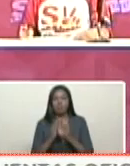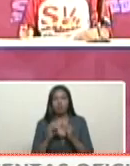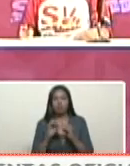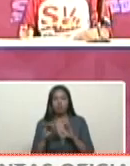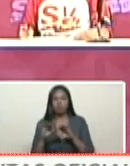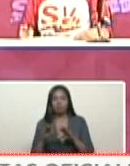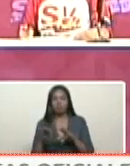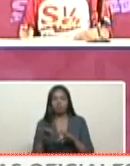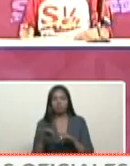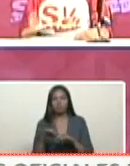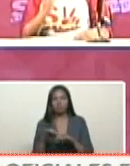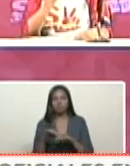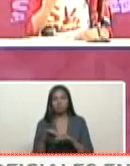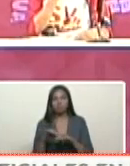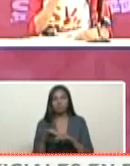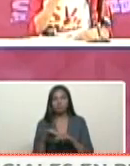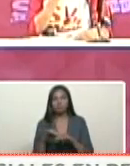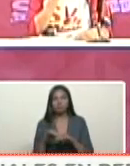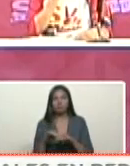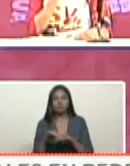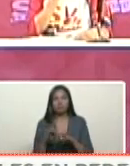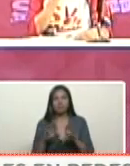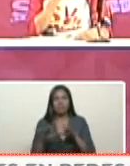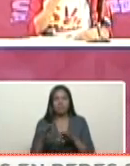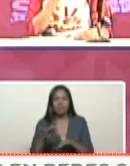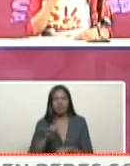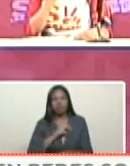secretariado de la FARC, no, secretariado de Somos Venezuela,